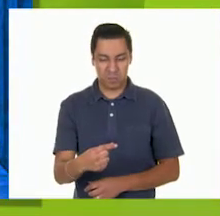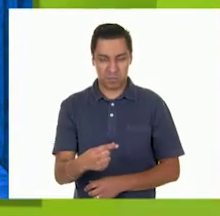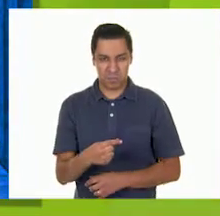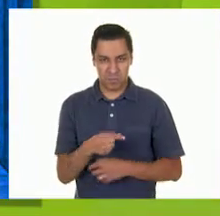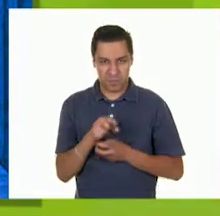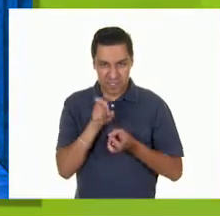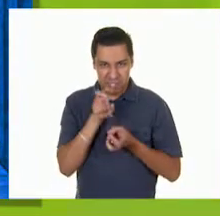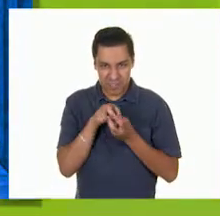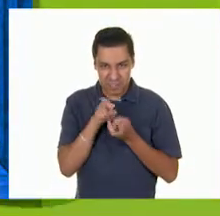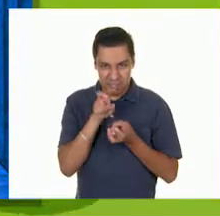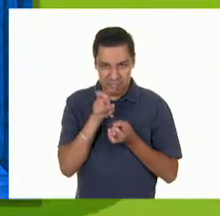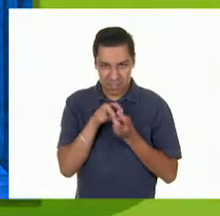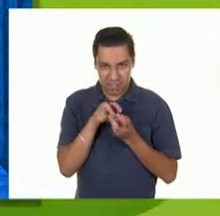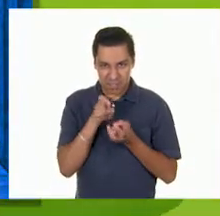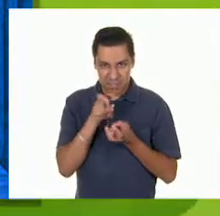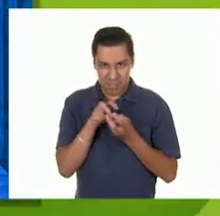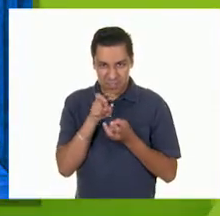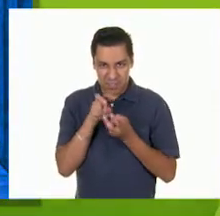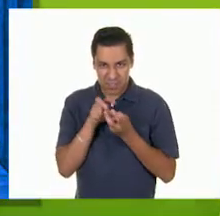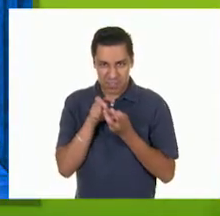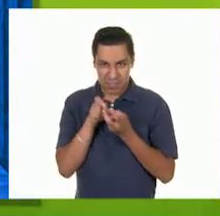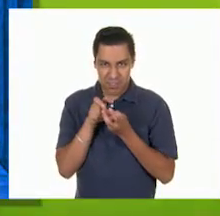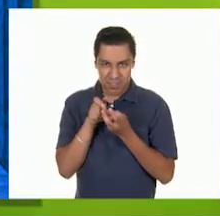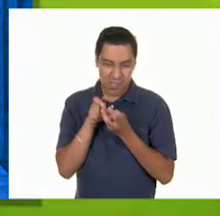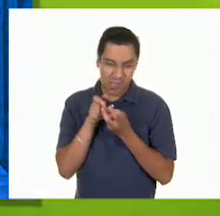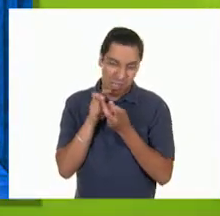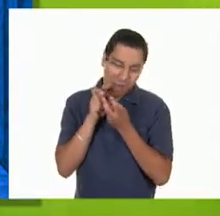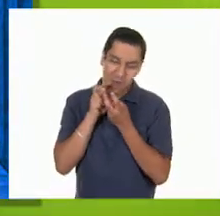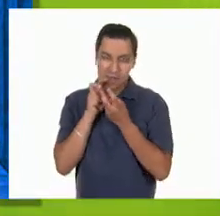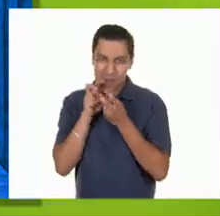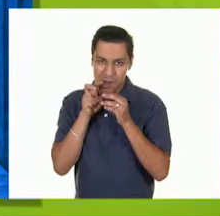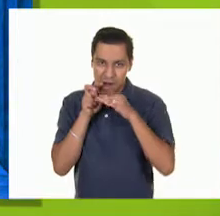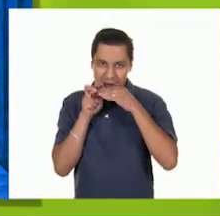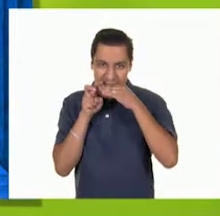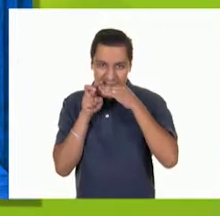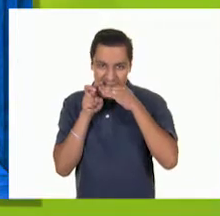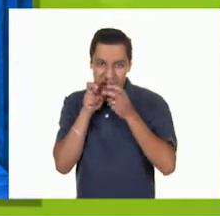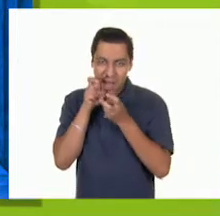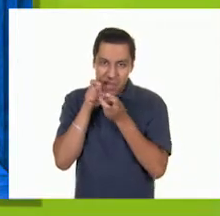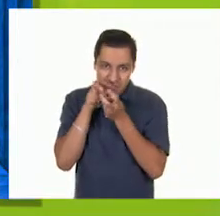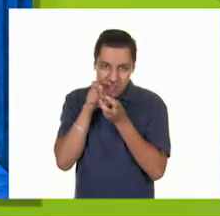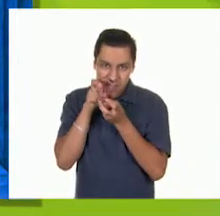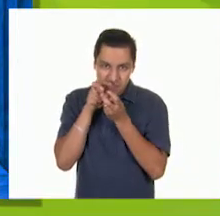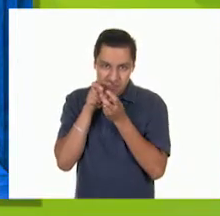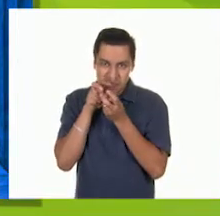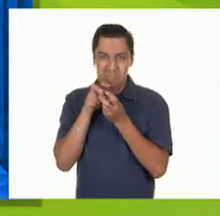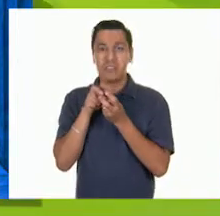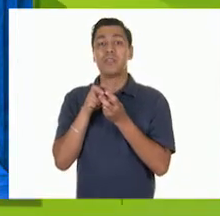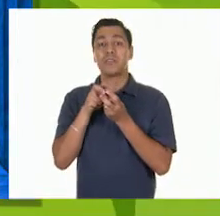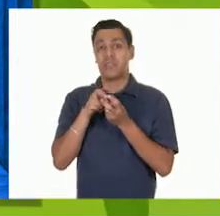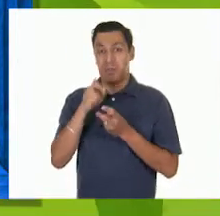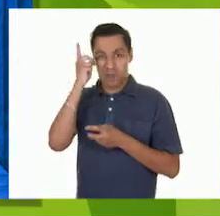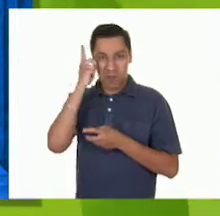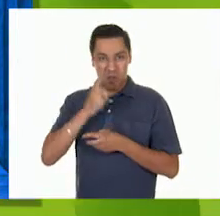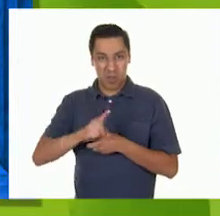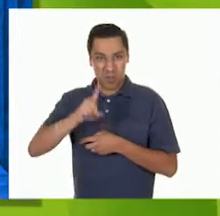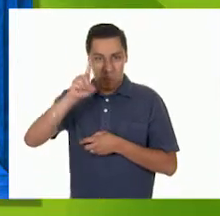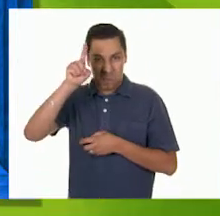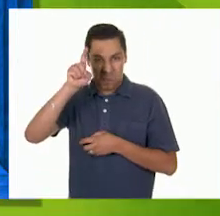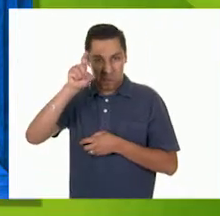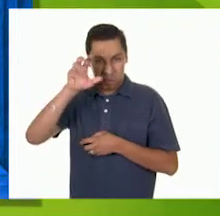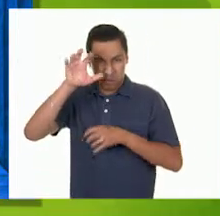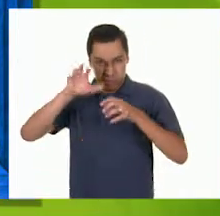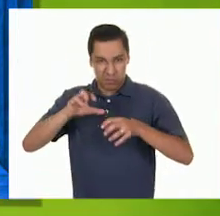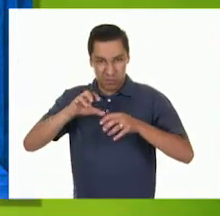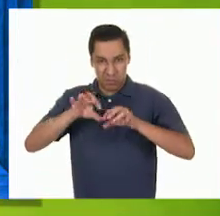traían un granito de maíz quetzalcoátl tomo una tira de isla de